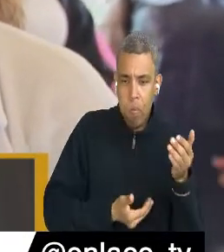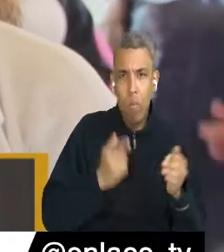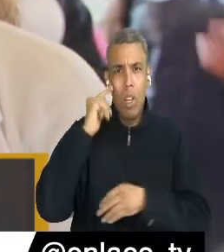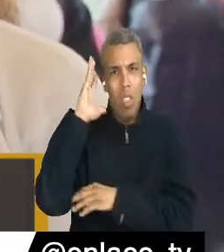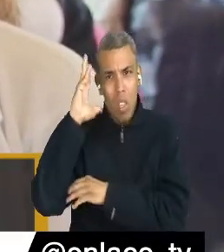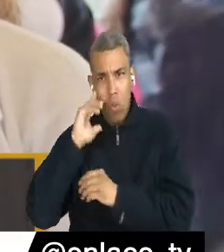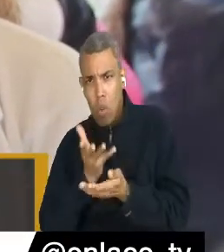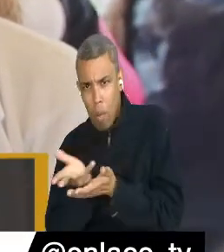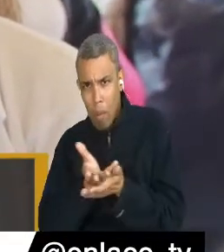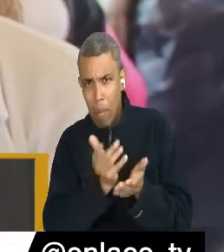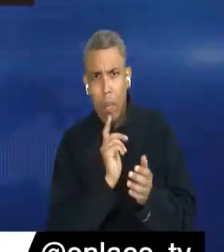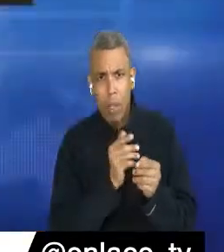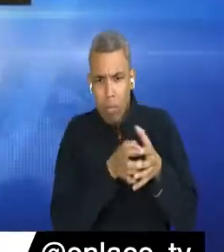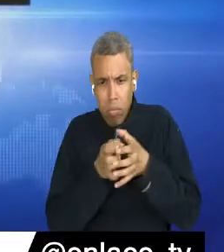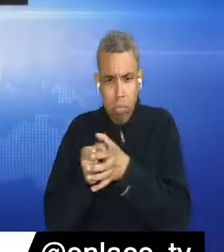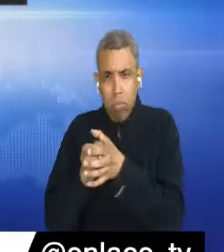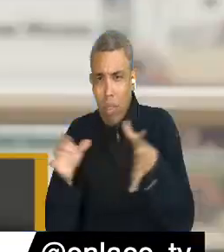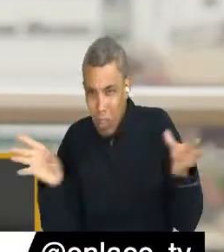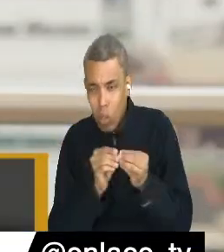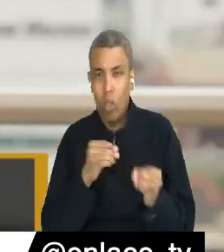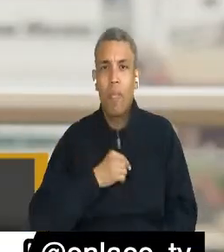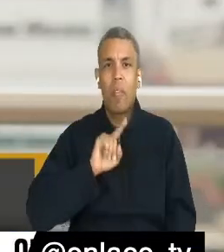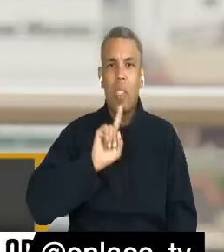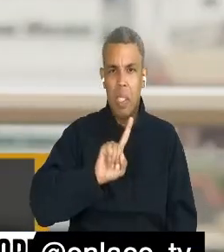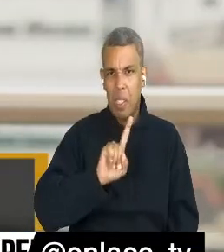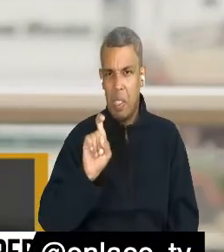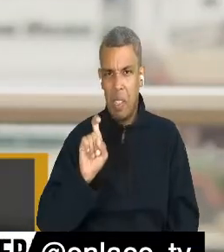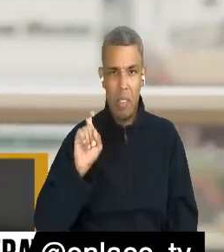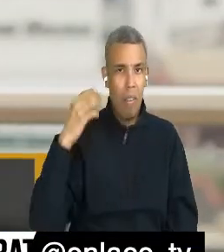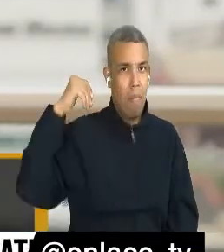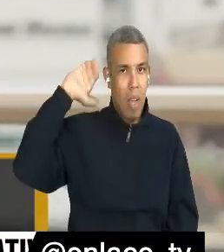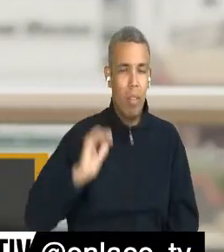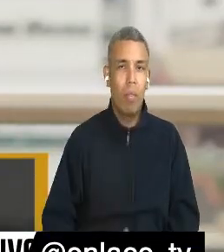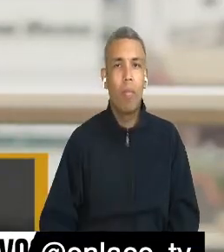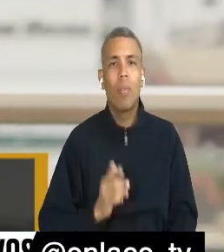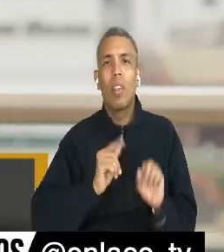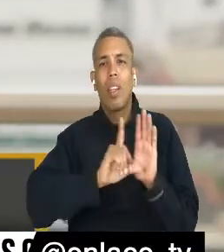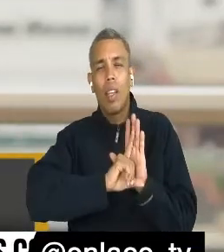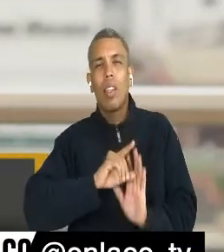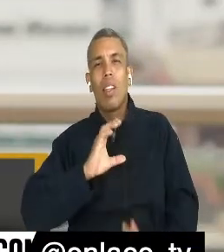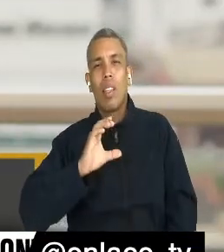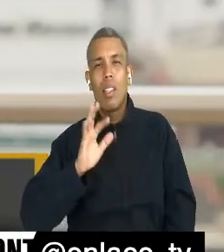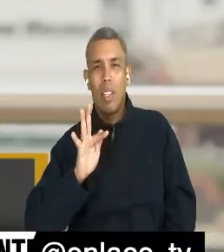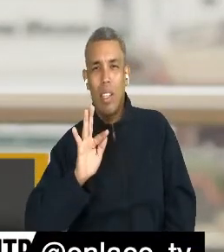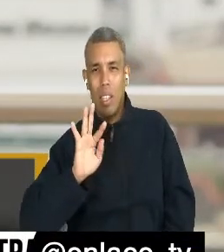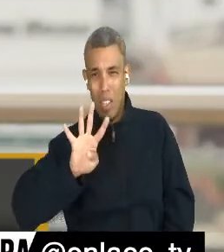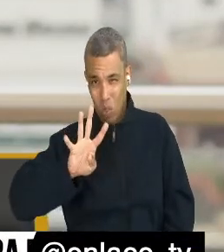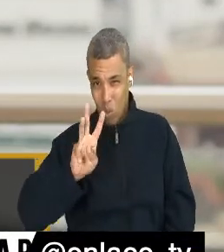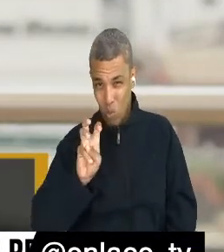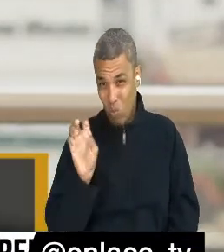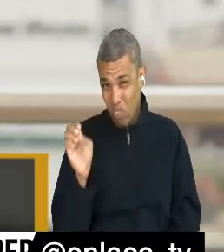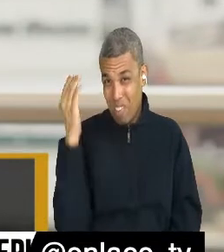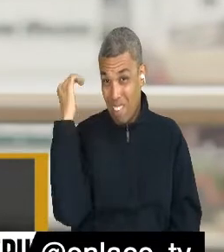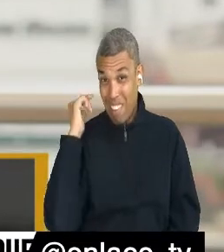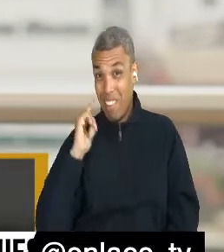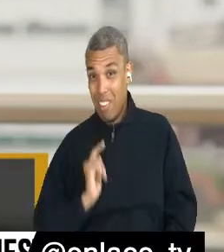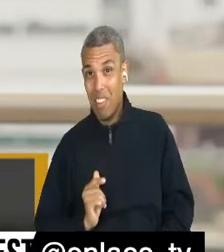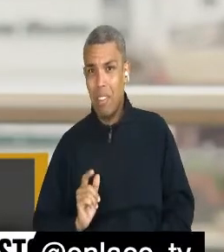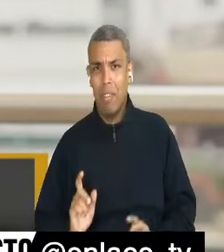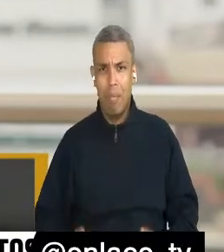entonces somos 100 y pico madres. La ley ST-480 había sido precisamente aprobada por la Corte Suprema